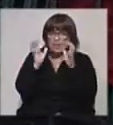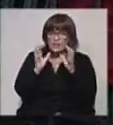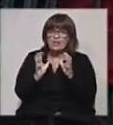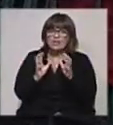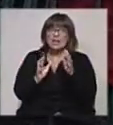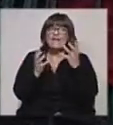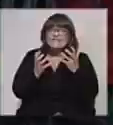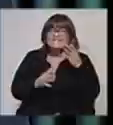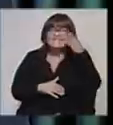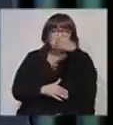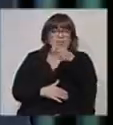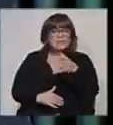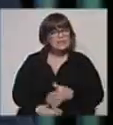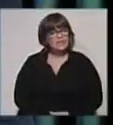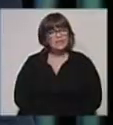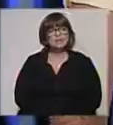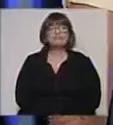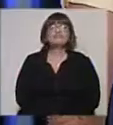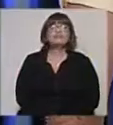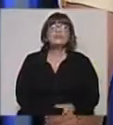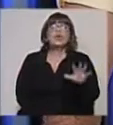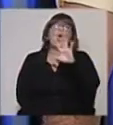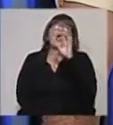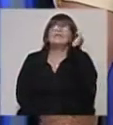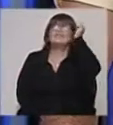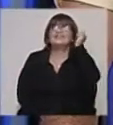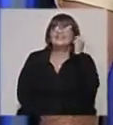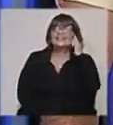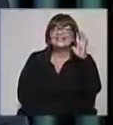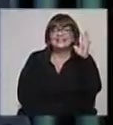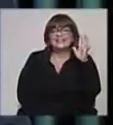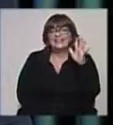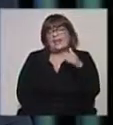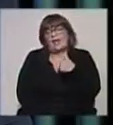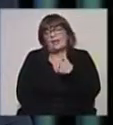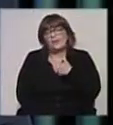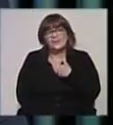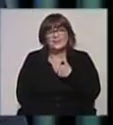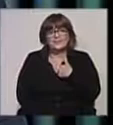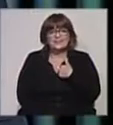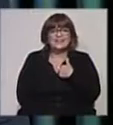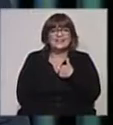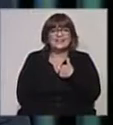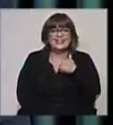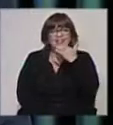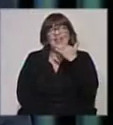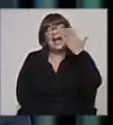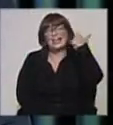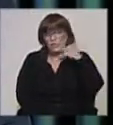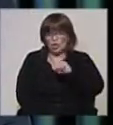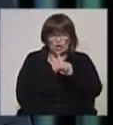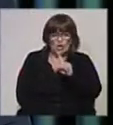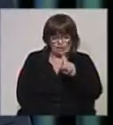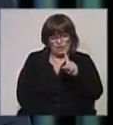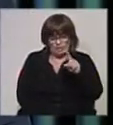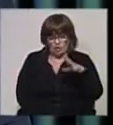ir? ¿O que hayas fantaseado? No, a mí me hubieran... No sé por qué lo digo en pasado. Me encantaría